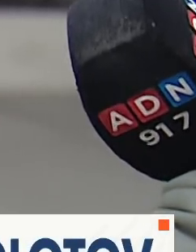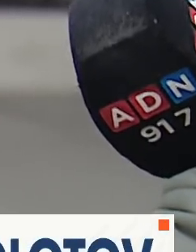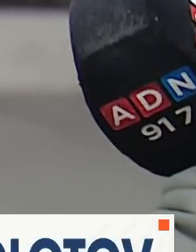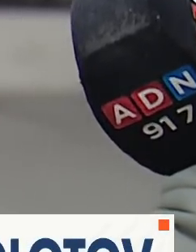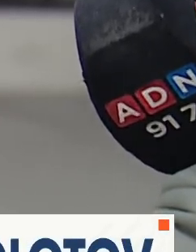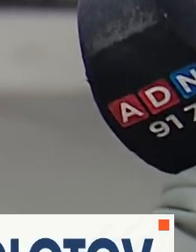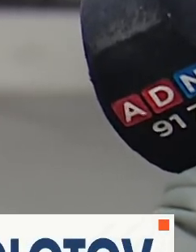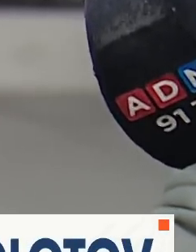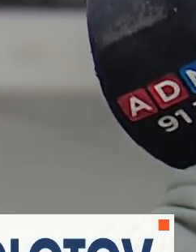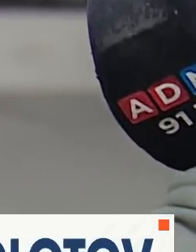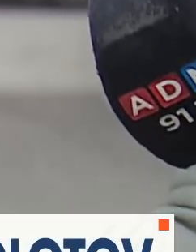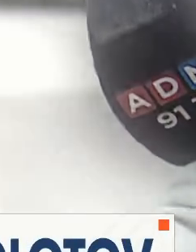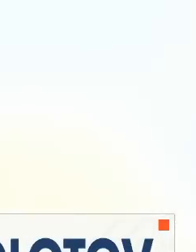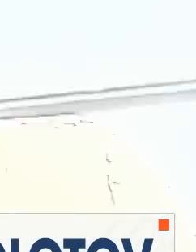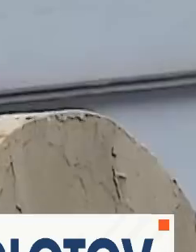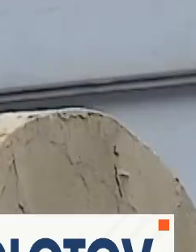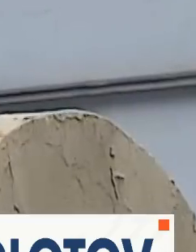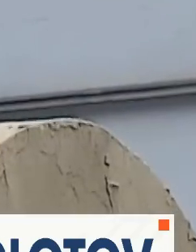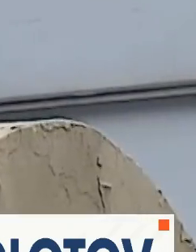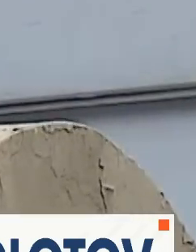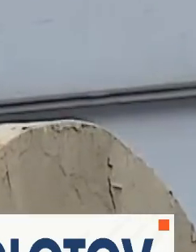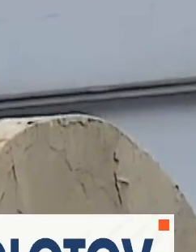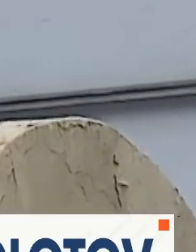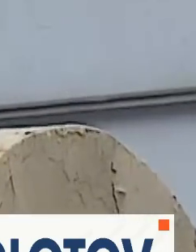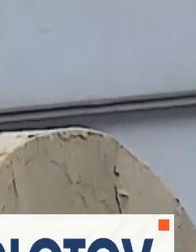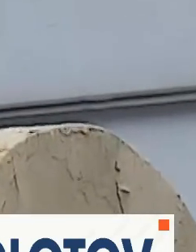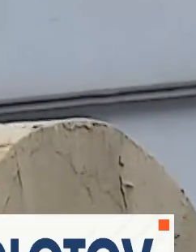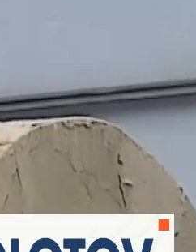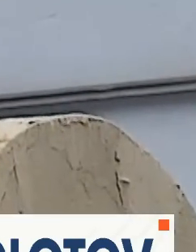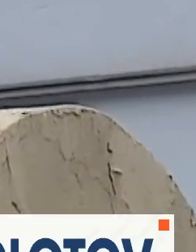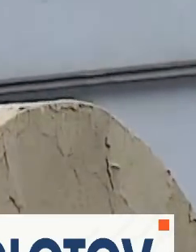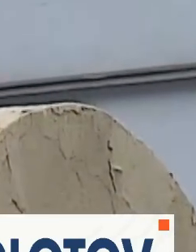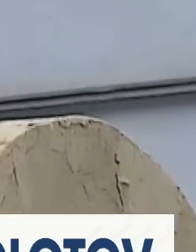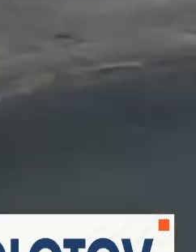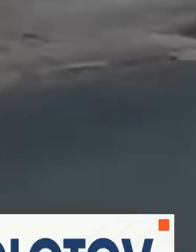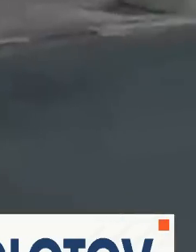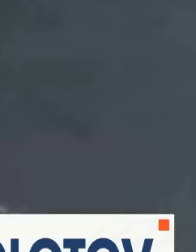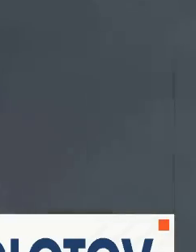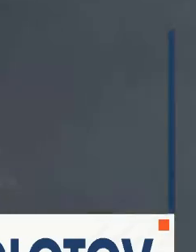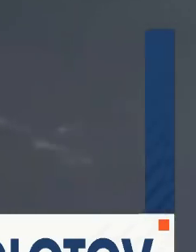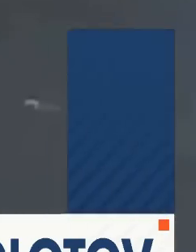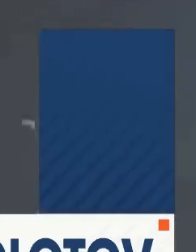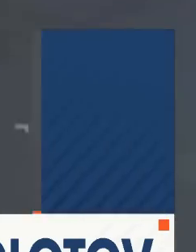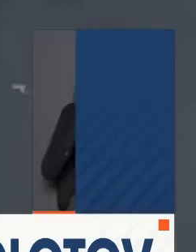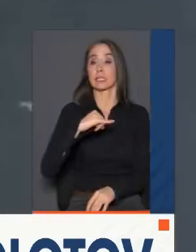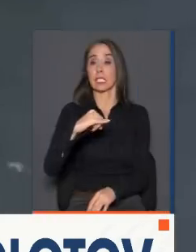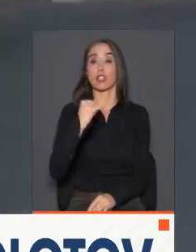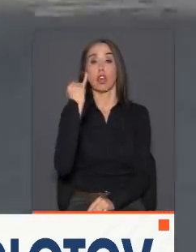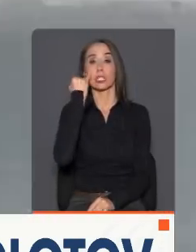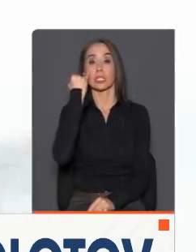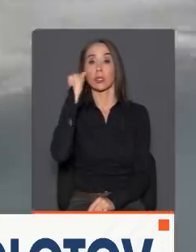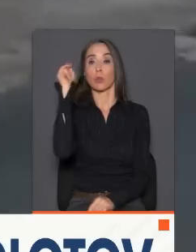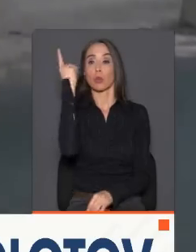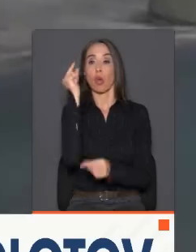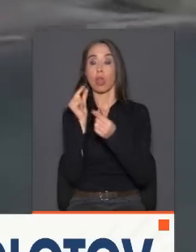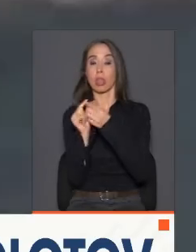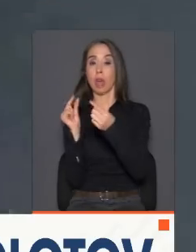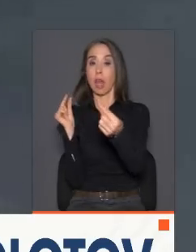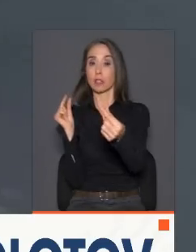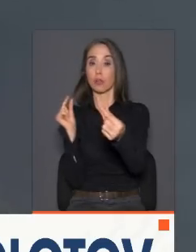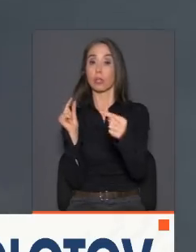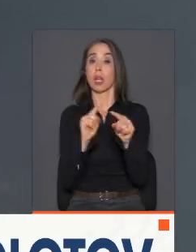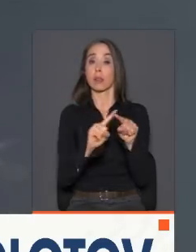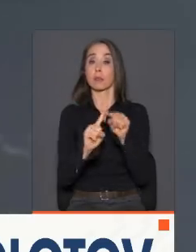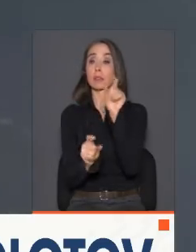objetos incendiarios. A pesar de los desórdenes, las clases continuaron en el Instituto Nacional e incluso varios